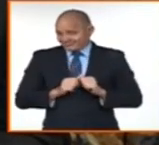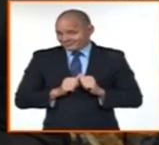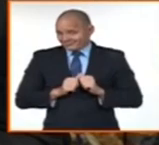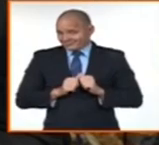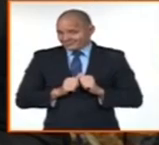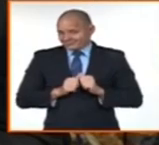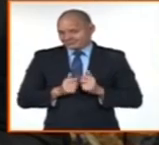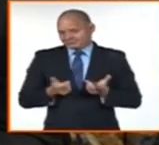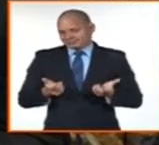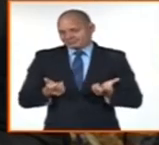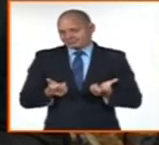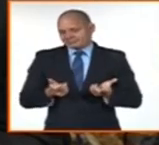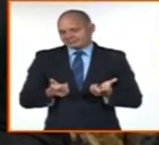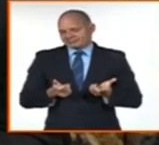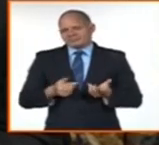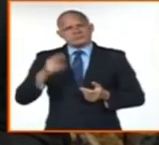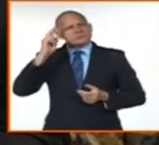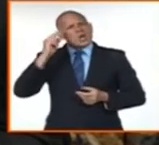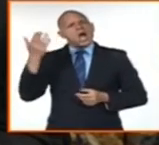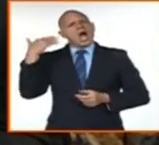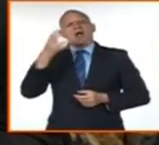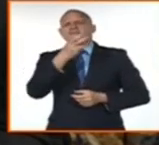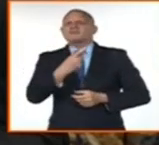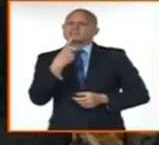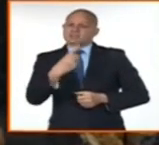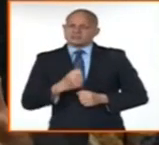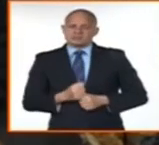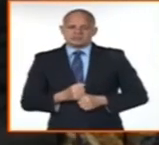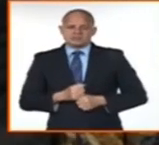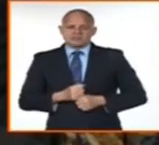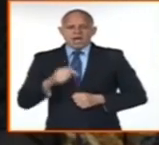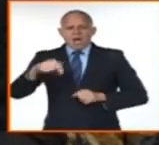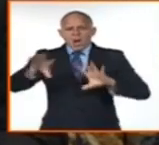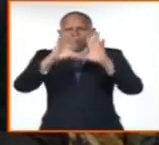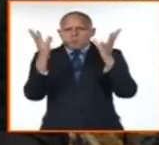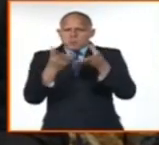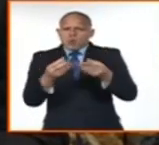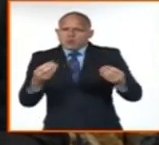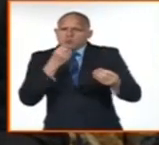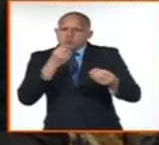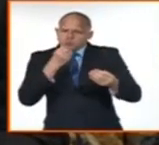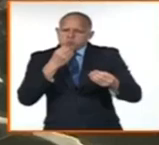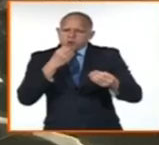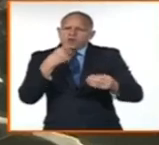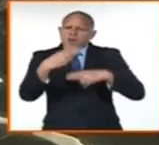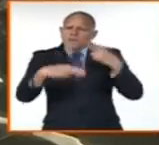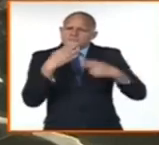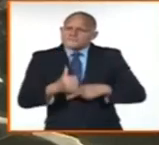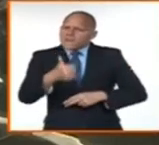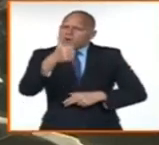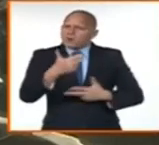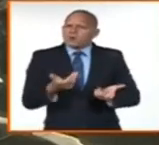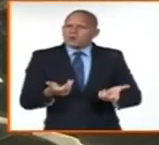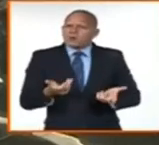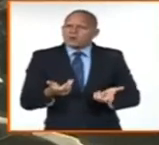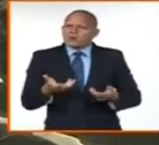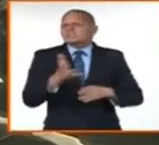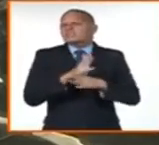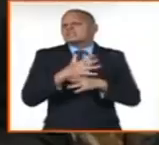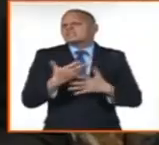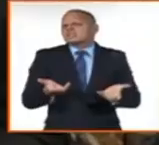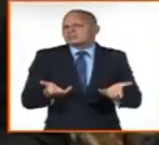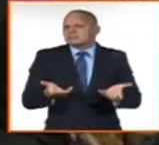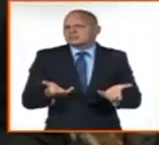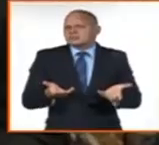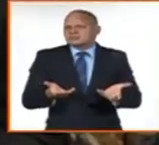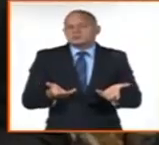Fidel siempre decía, nos enseñó de que un mundo mejor era posible. Estaba hablando del mundo real. Yo estoy convencido de que un mundo